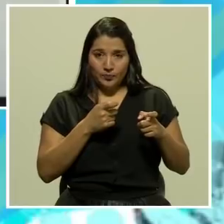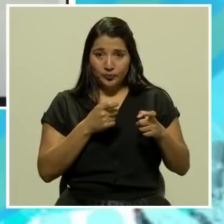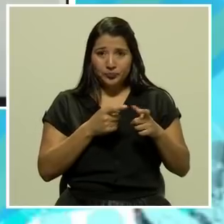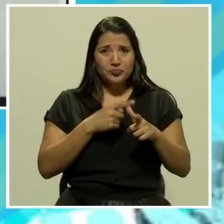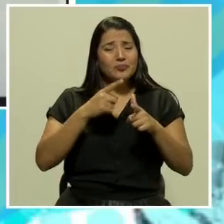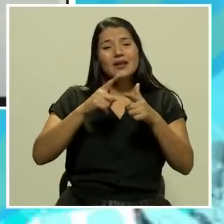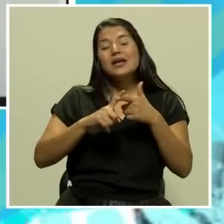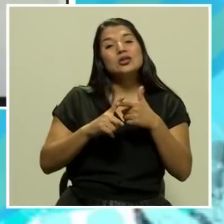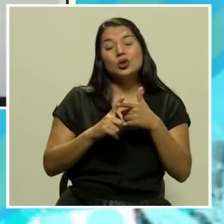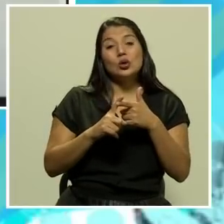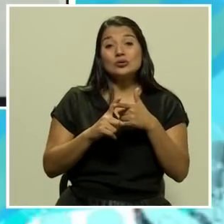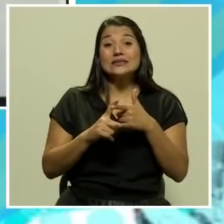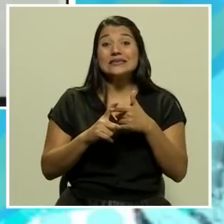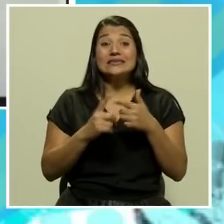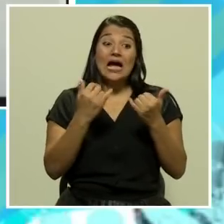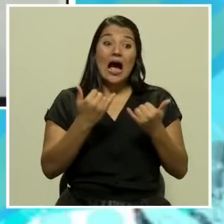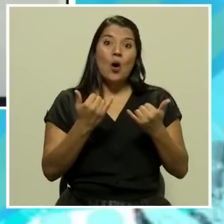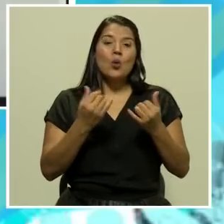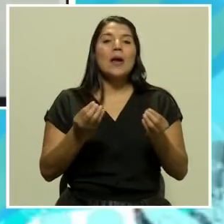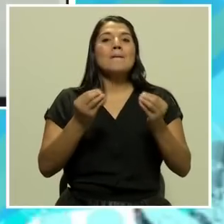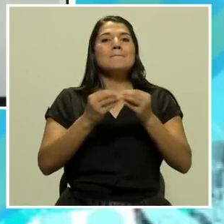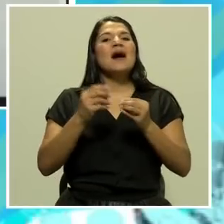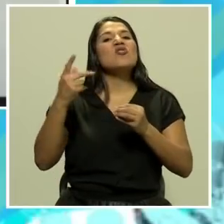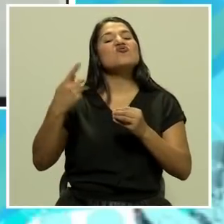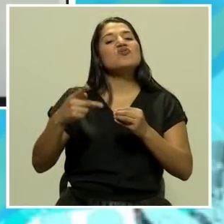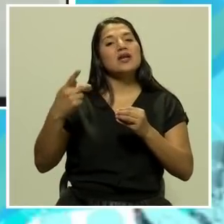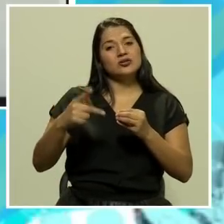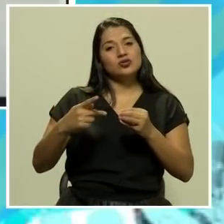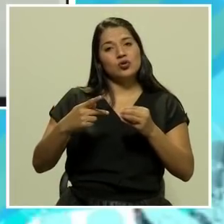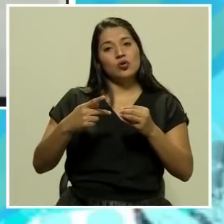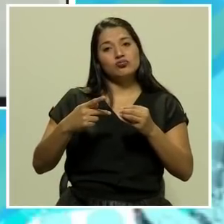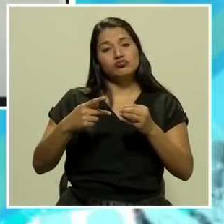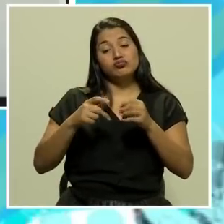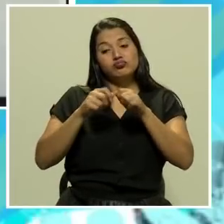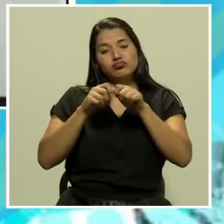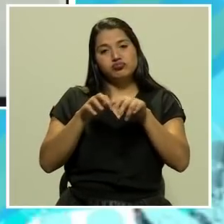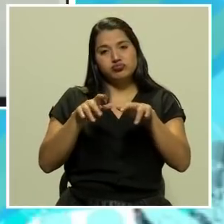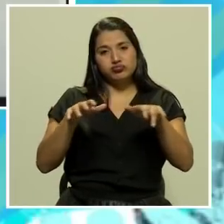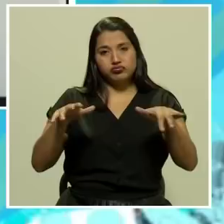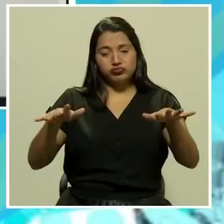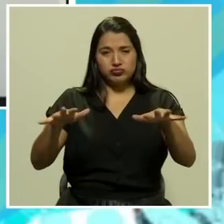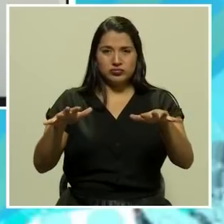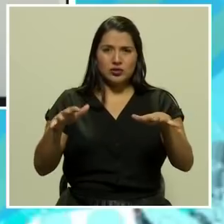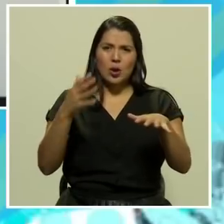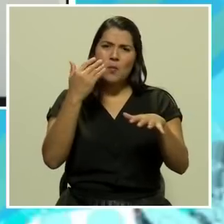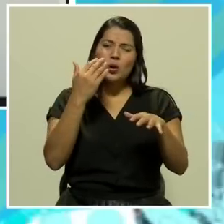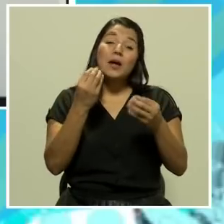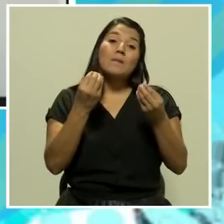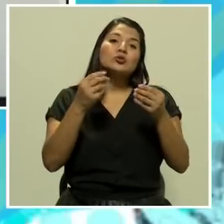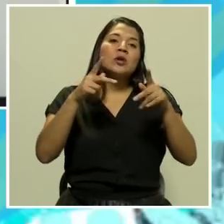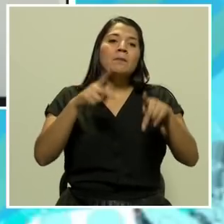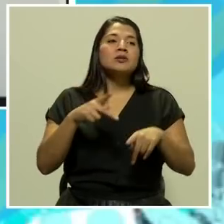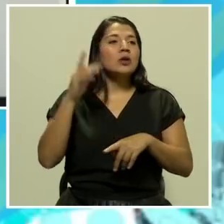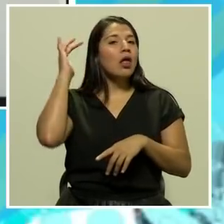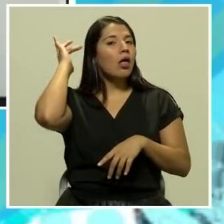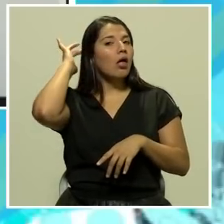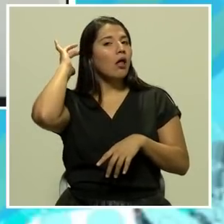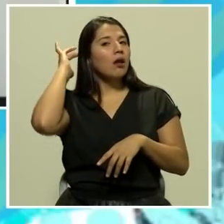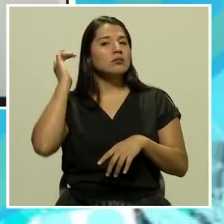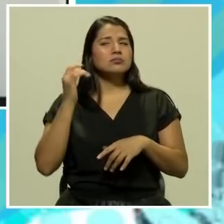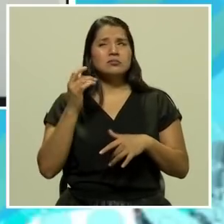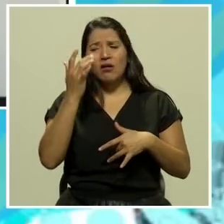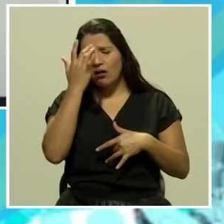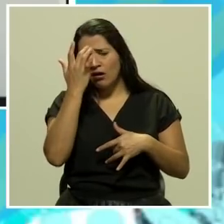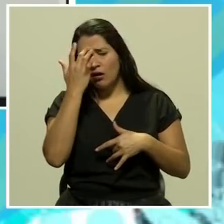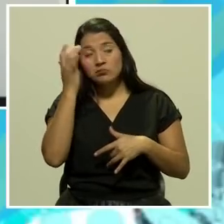y un alto riesgo de contagio, porque inclusive algunos de ellos se hacen venas, ¿verdad? Para tratar de disimular por el temor